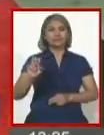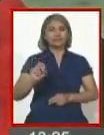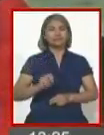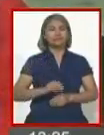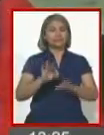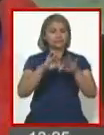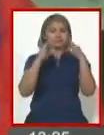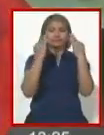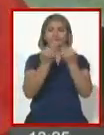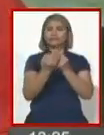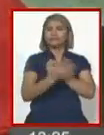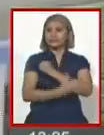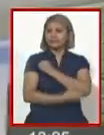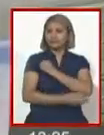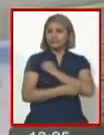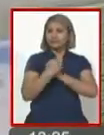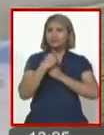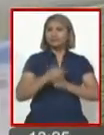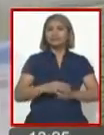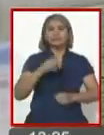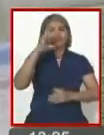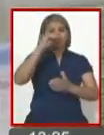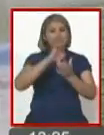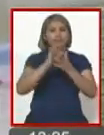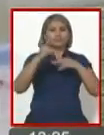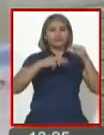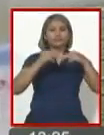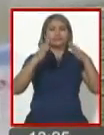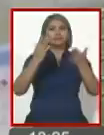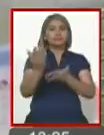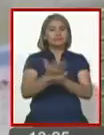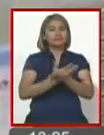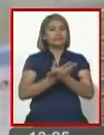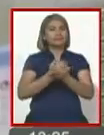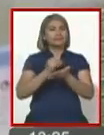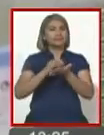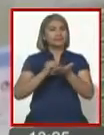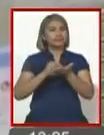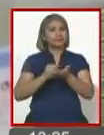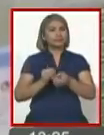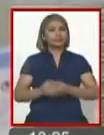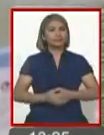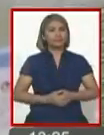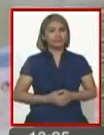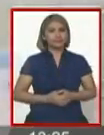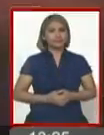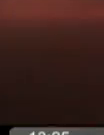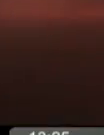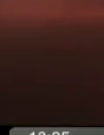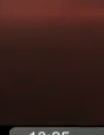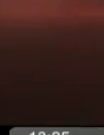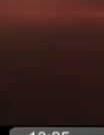785-59-630. Esta familia es de escasos recursos, el esposo es albañil y lo que gana no le alcanza para el tratamiento.